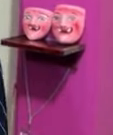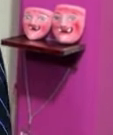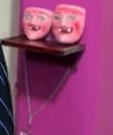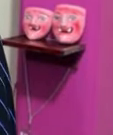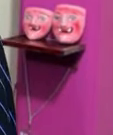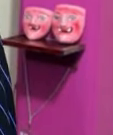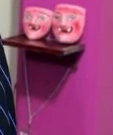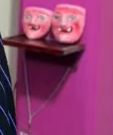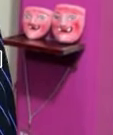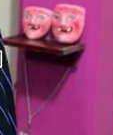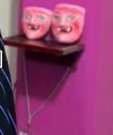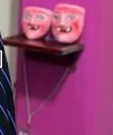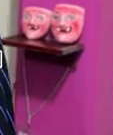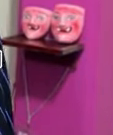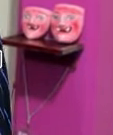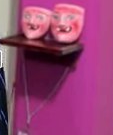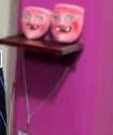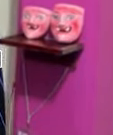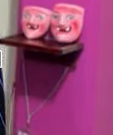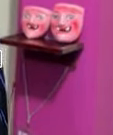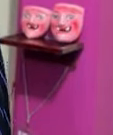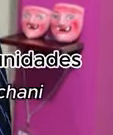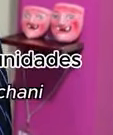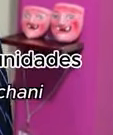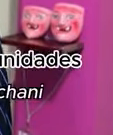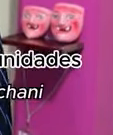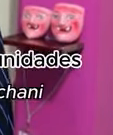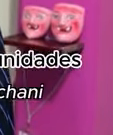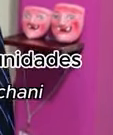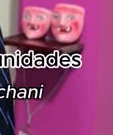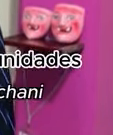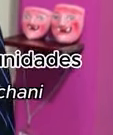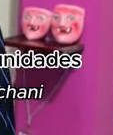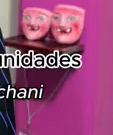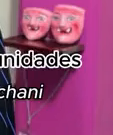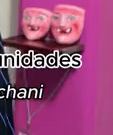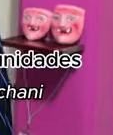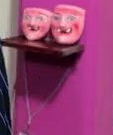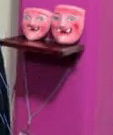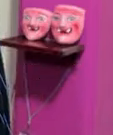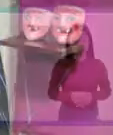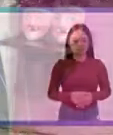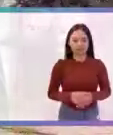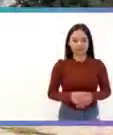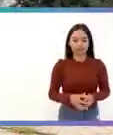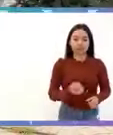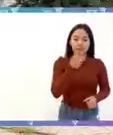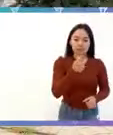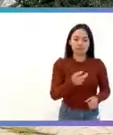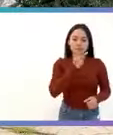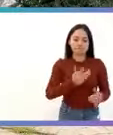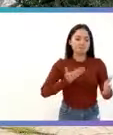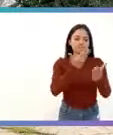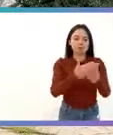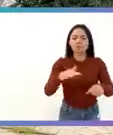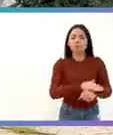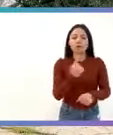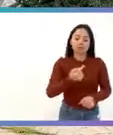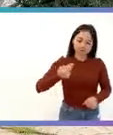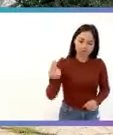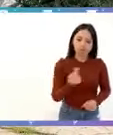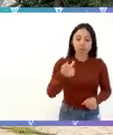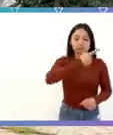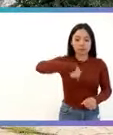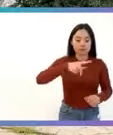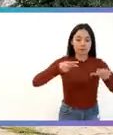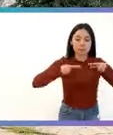Kachurachango Yamed Ishu Huchar Iretech. Huchar Iretarka, Huchar Iretech, Imbo. Esta iniciativa surge